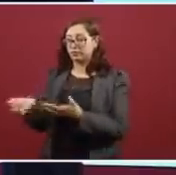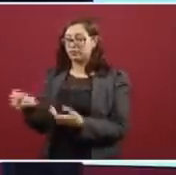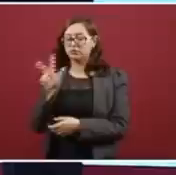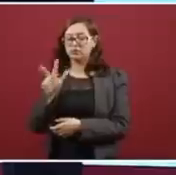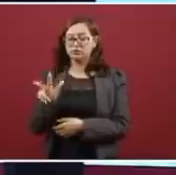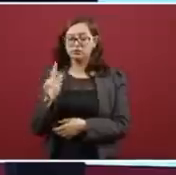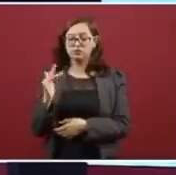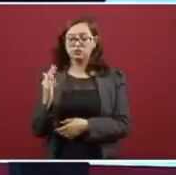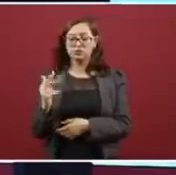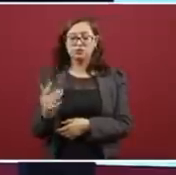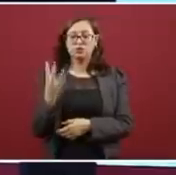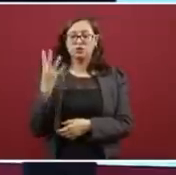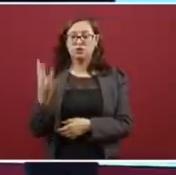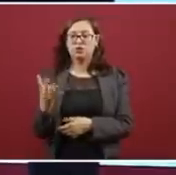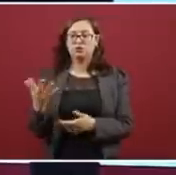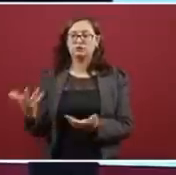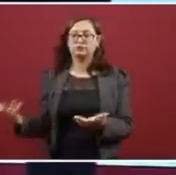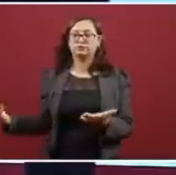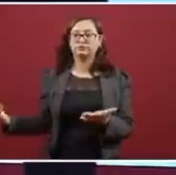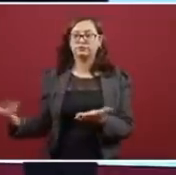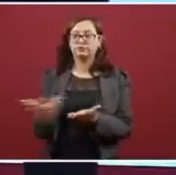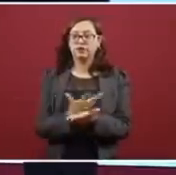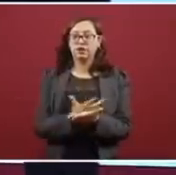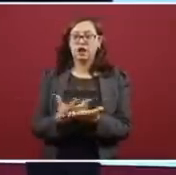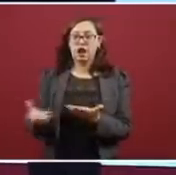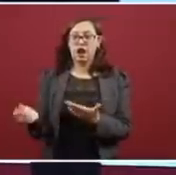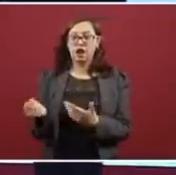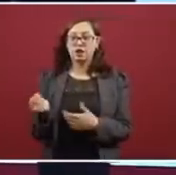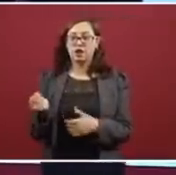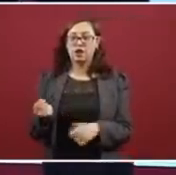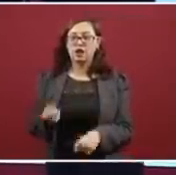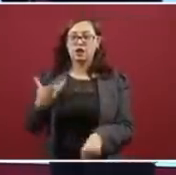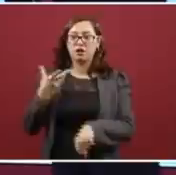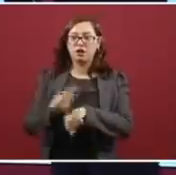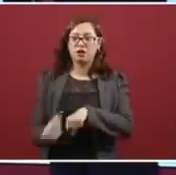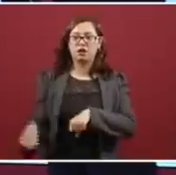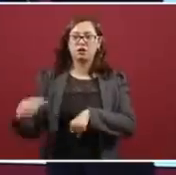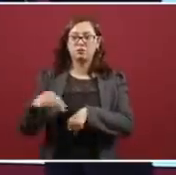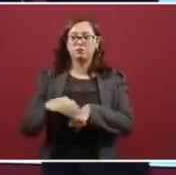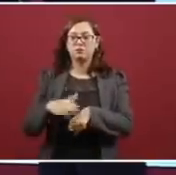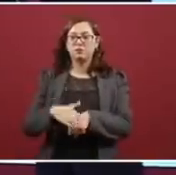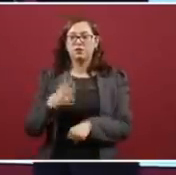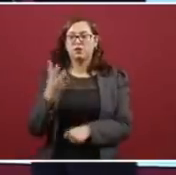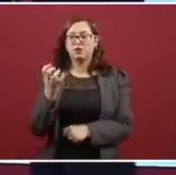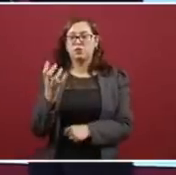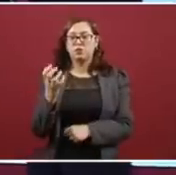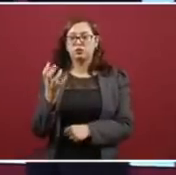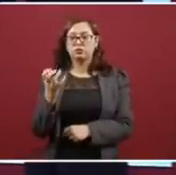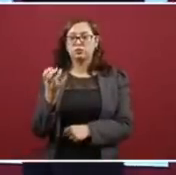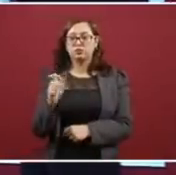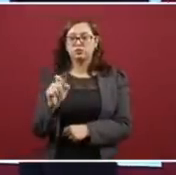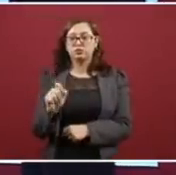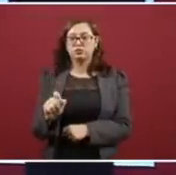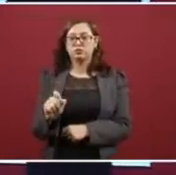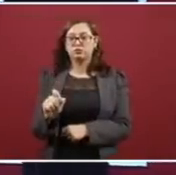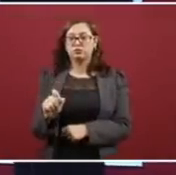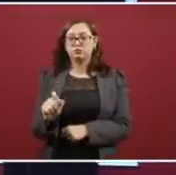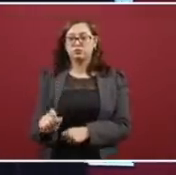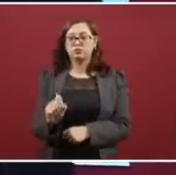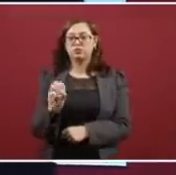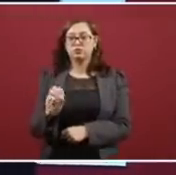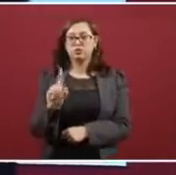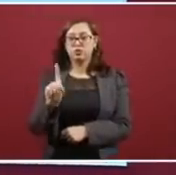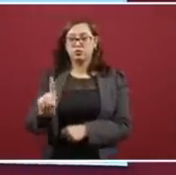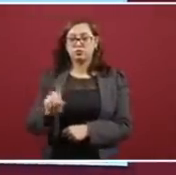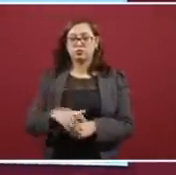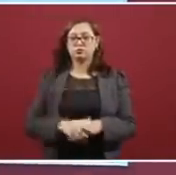1854 y el diferencial o indicador de ganancia 4.0 14 pesos